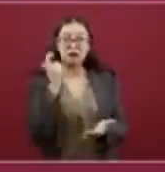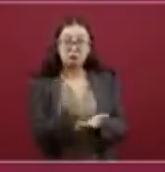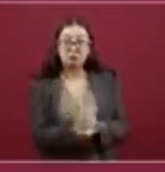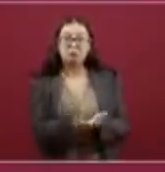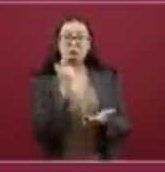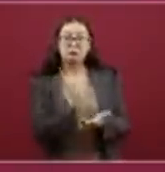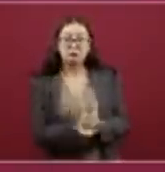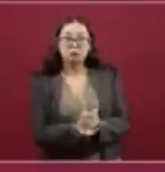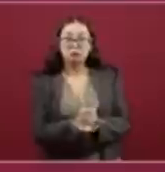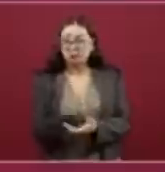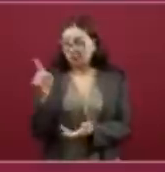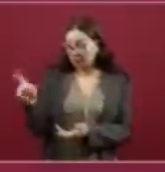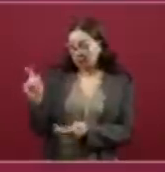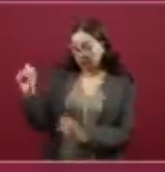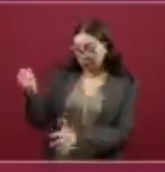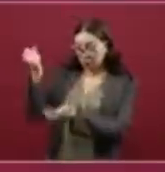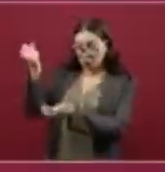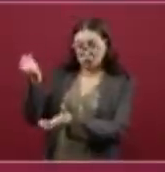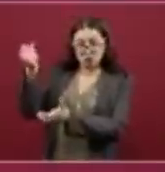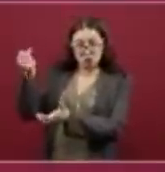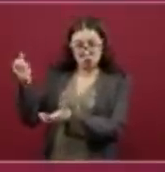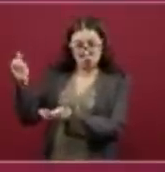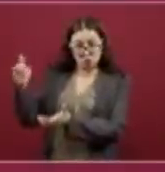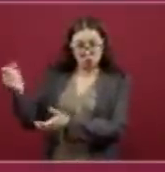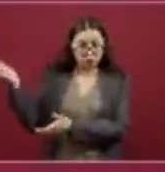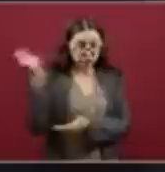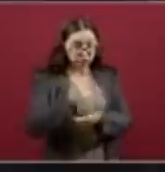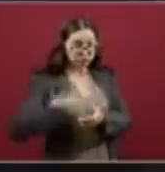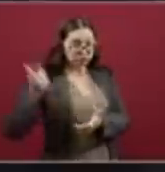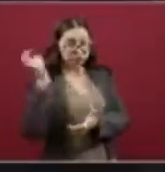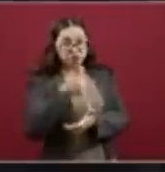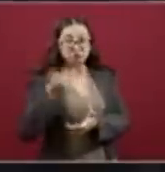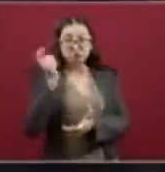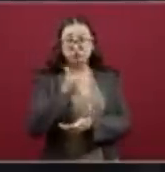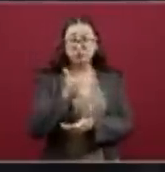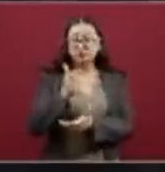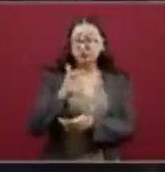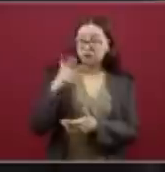con el dinero del presupuesto. El gasoducto